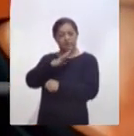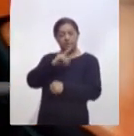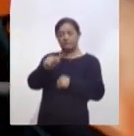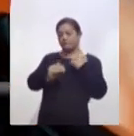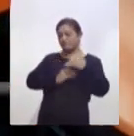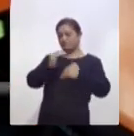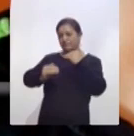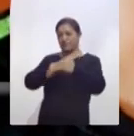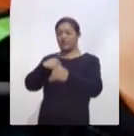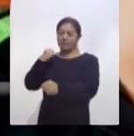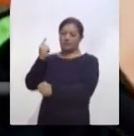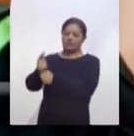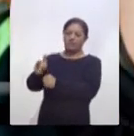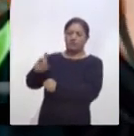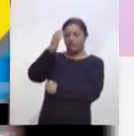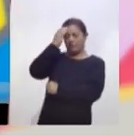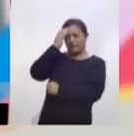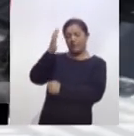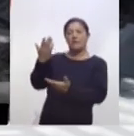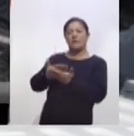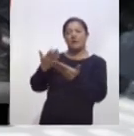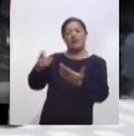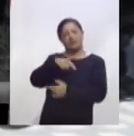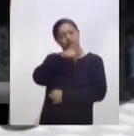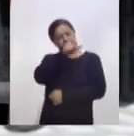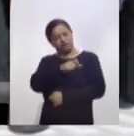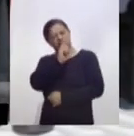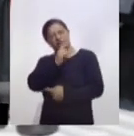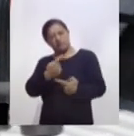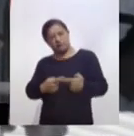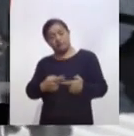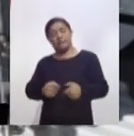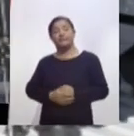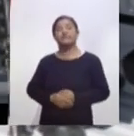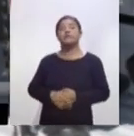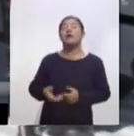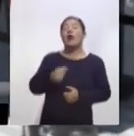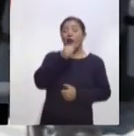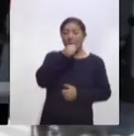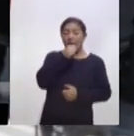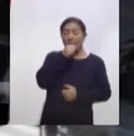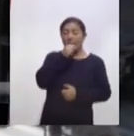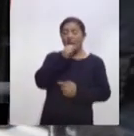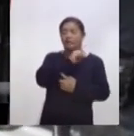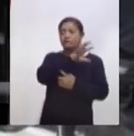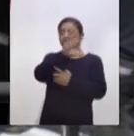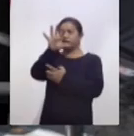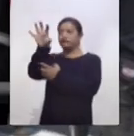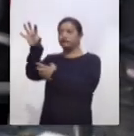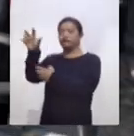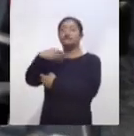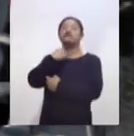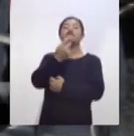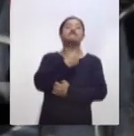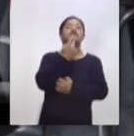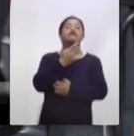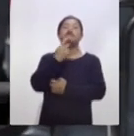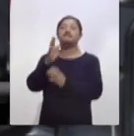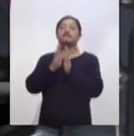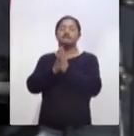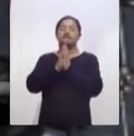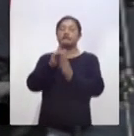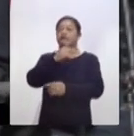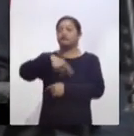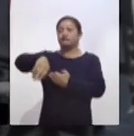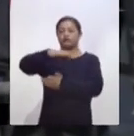permitieron conocer la identidad del ahora imputado. Mediante perifoneo, se invita a la ciudadanía en general a reforzar las medidas sanitarias a fin de evitar cadena de contagios.